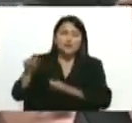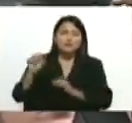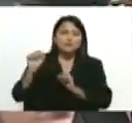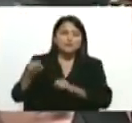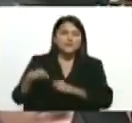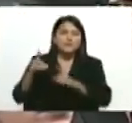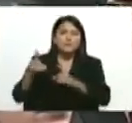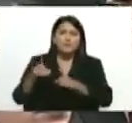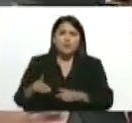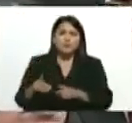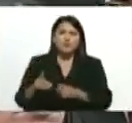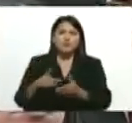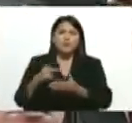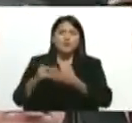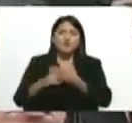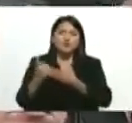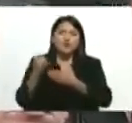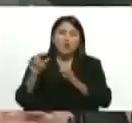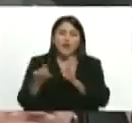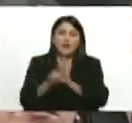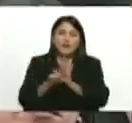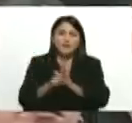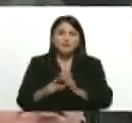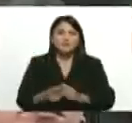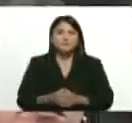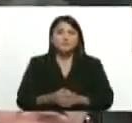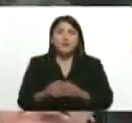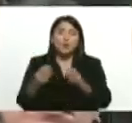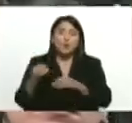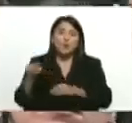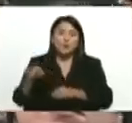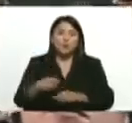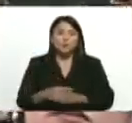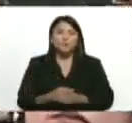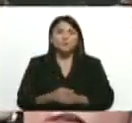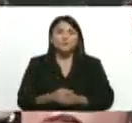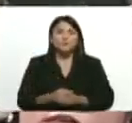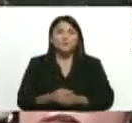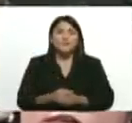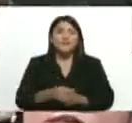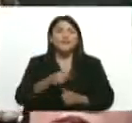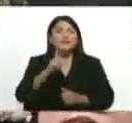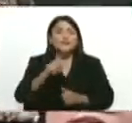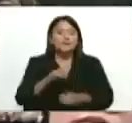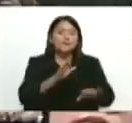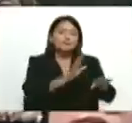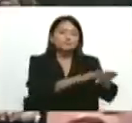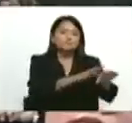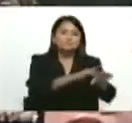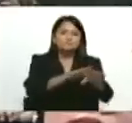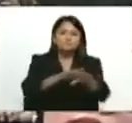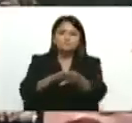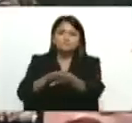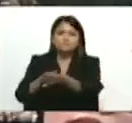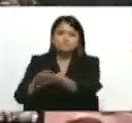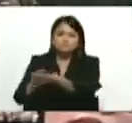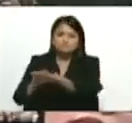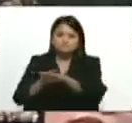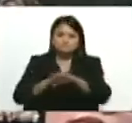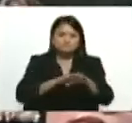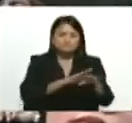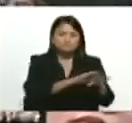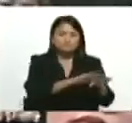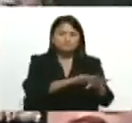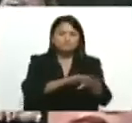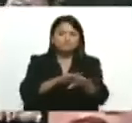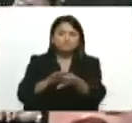también el exhorto a que actuemos, como lo hemos venido haciendo en los últimos